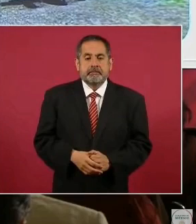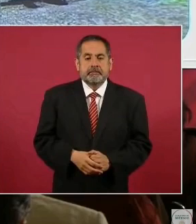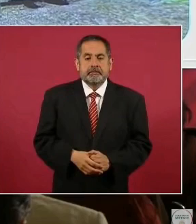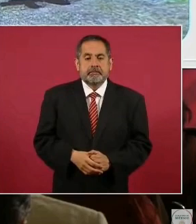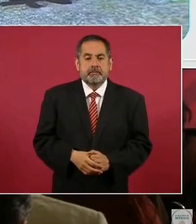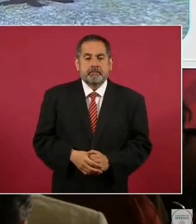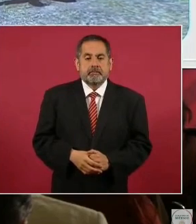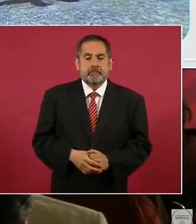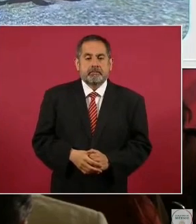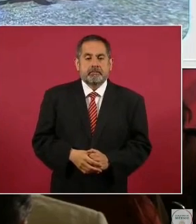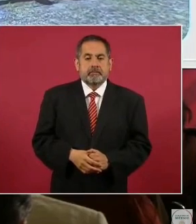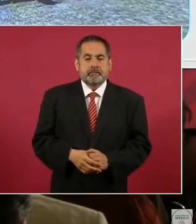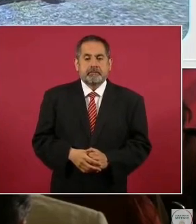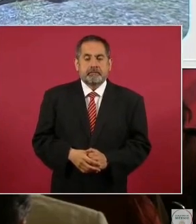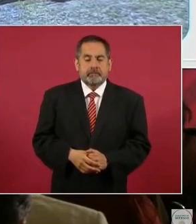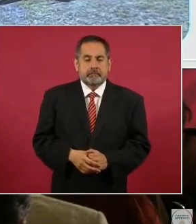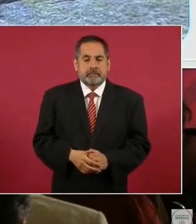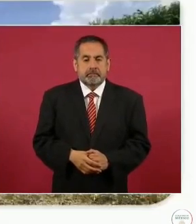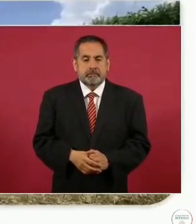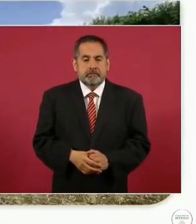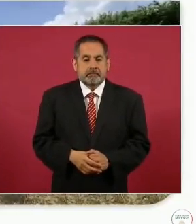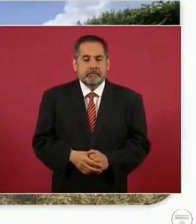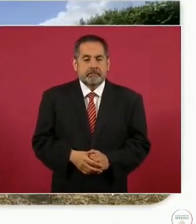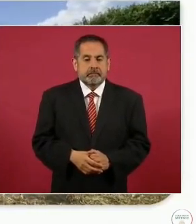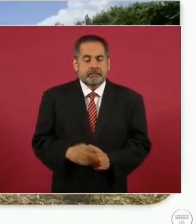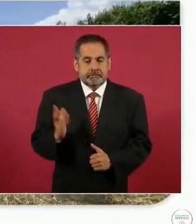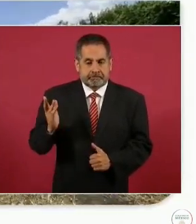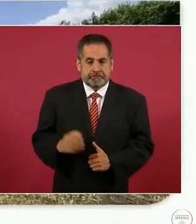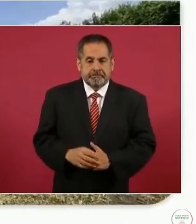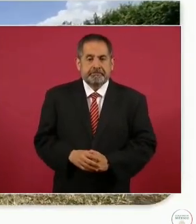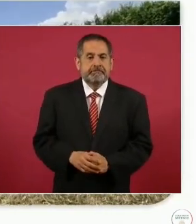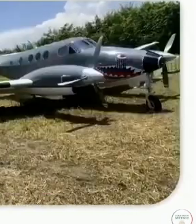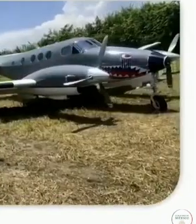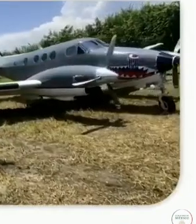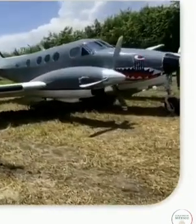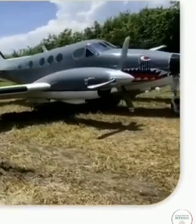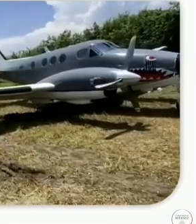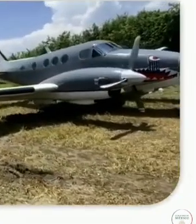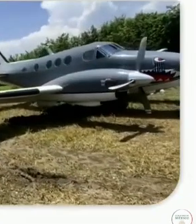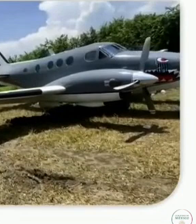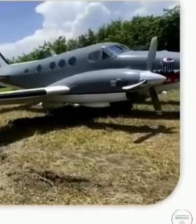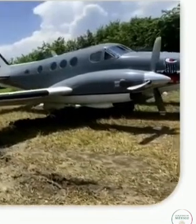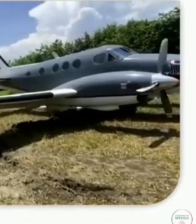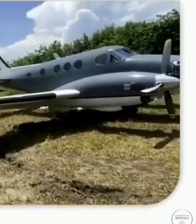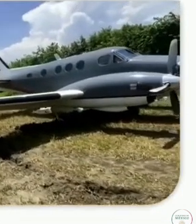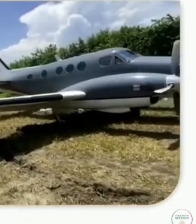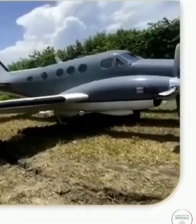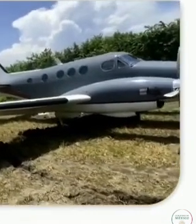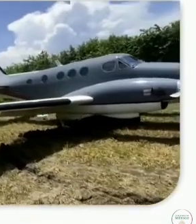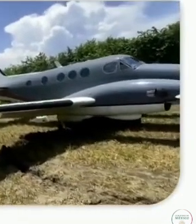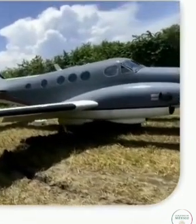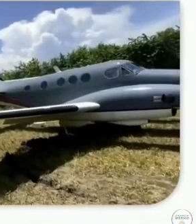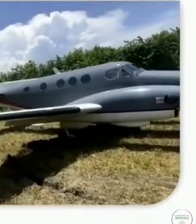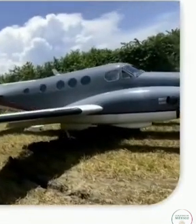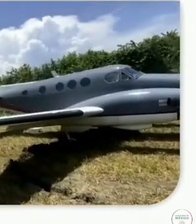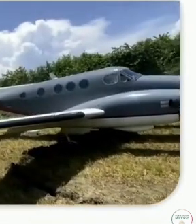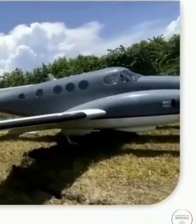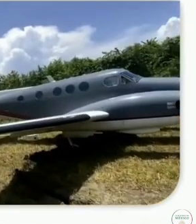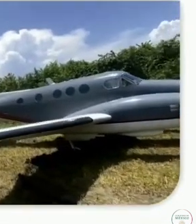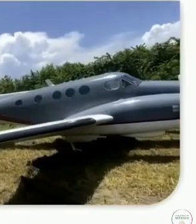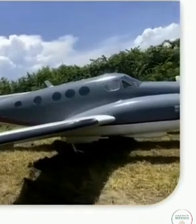en cuanto a la aplicación de la conferencia de interoperabilidad regional entre países